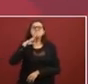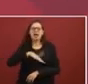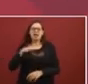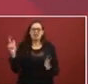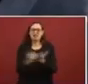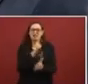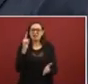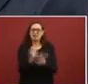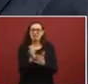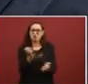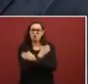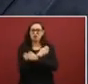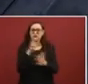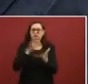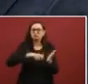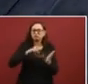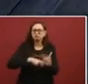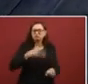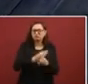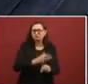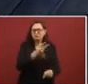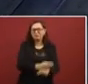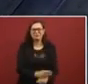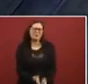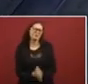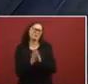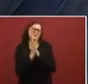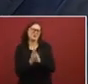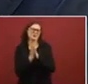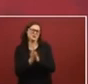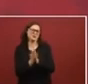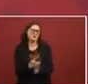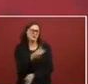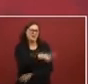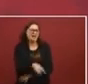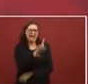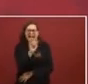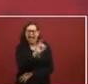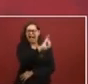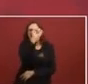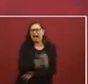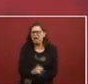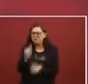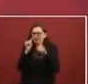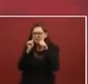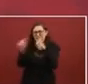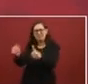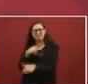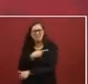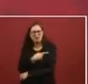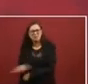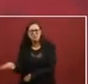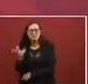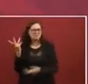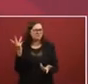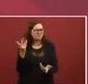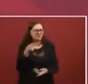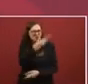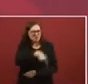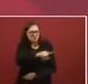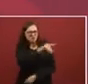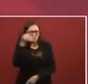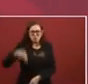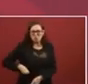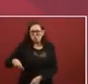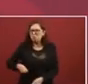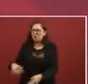reforma educativa, los que nunca se han preocupado por los pobres y que son responsables del empobrecimiento del pueblo